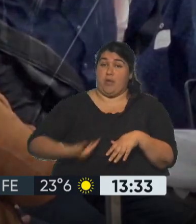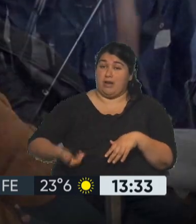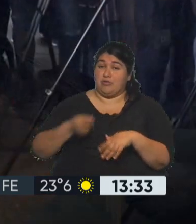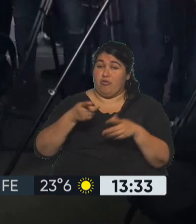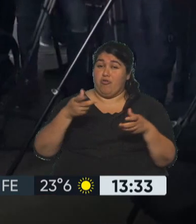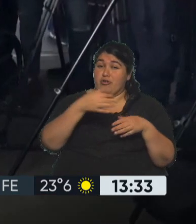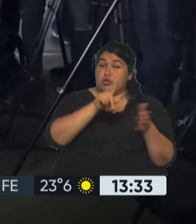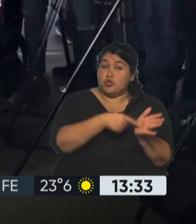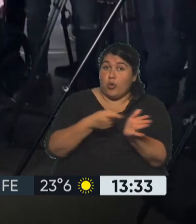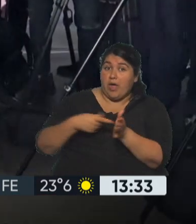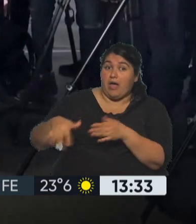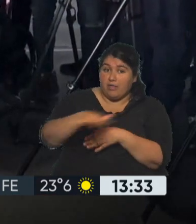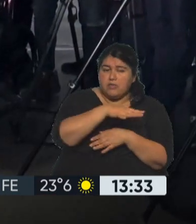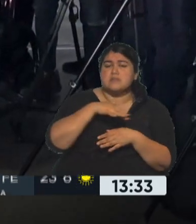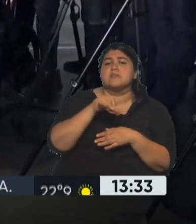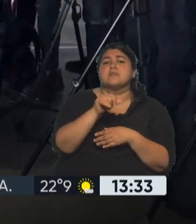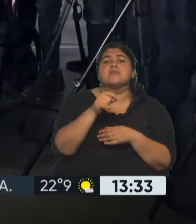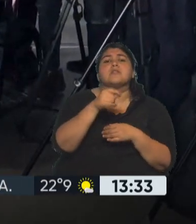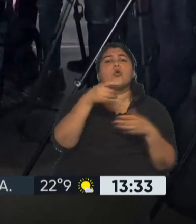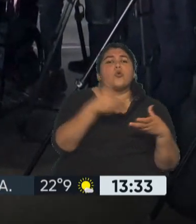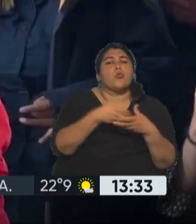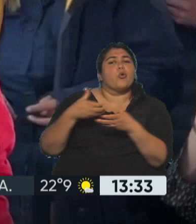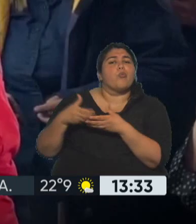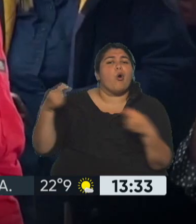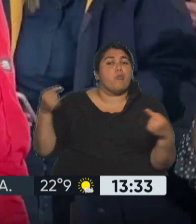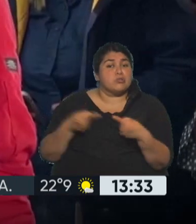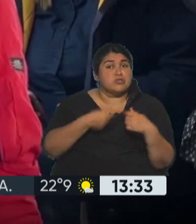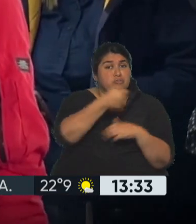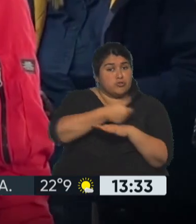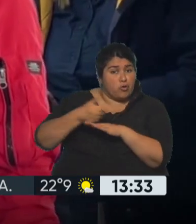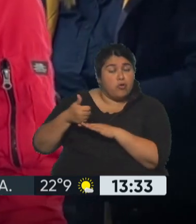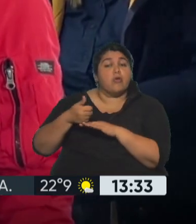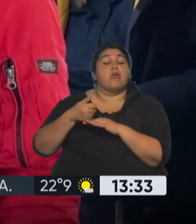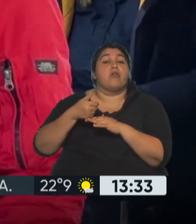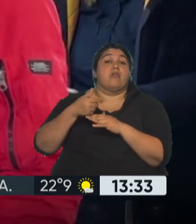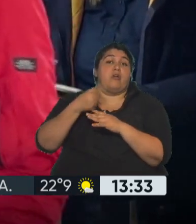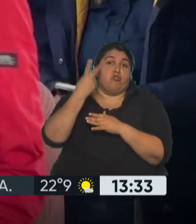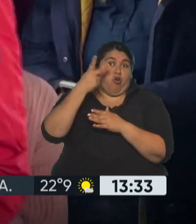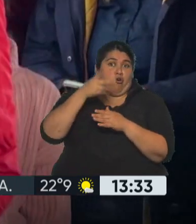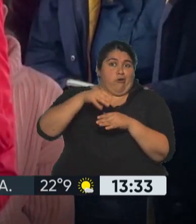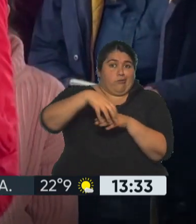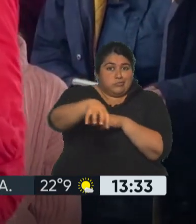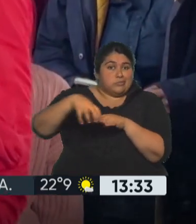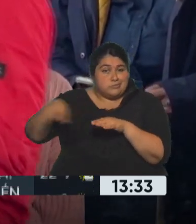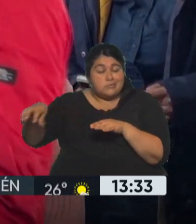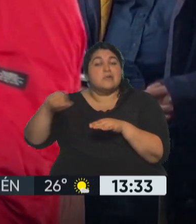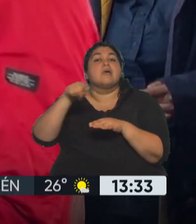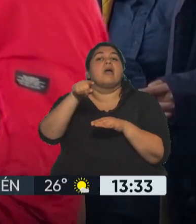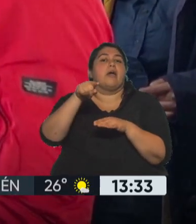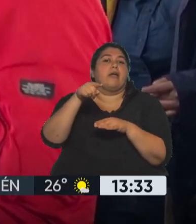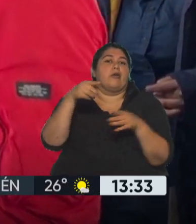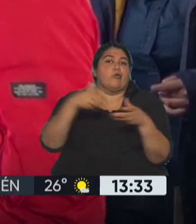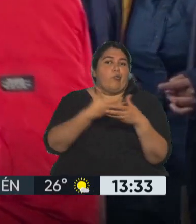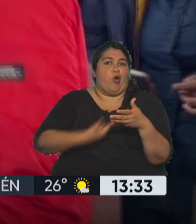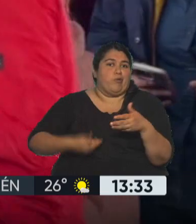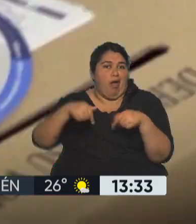principales ciudades del país quedaron en manos opositoras, en tanto el oficialismo solo triunfó en dos departamentos, Nariño y Magdalena. La